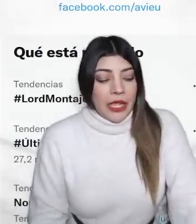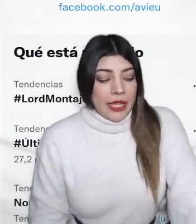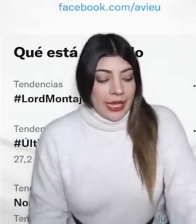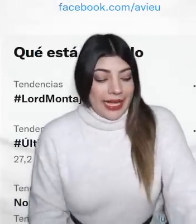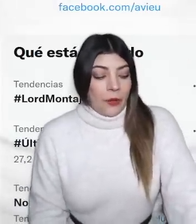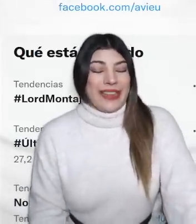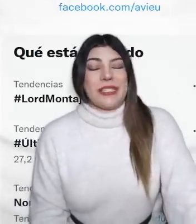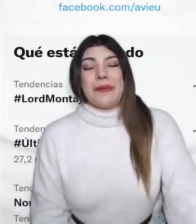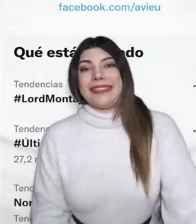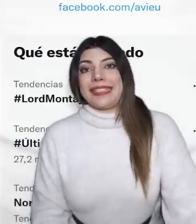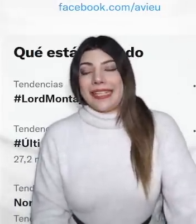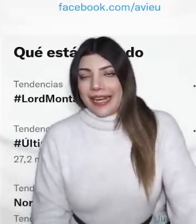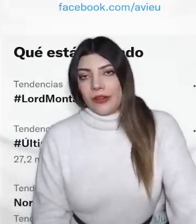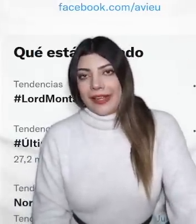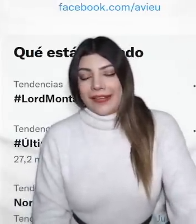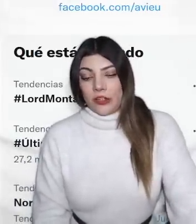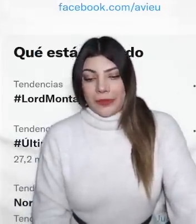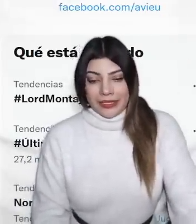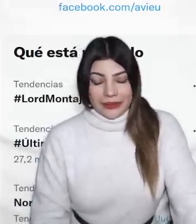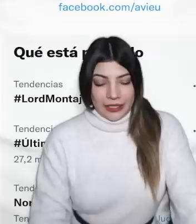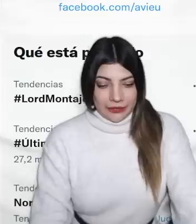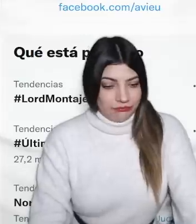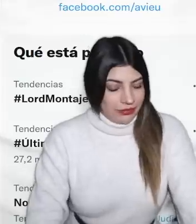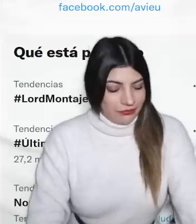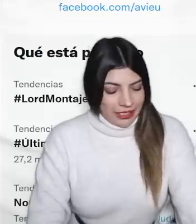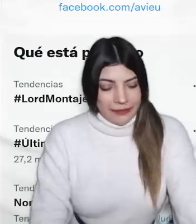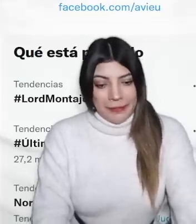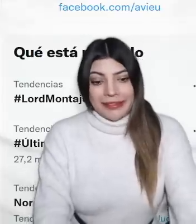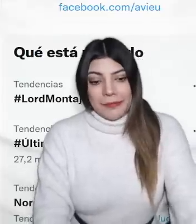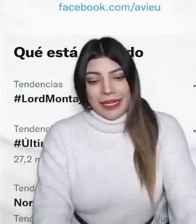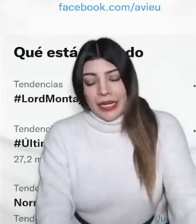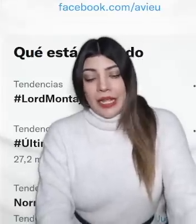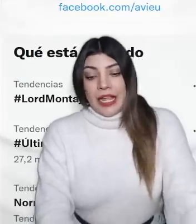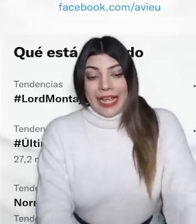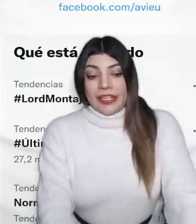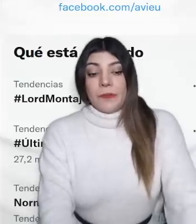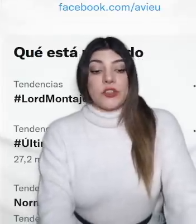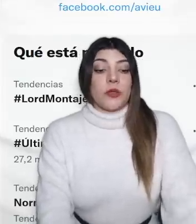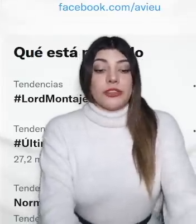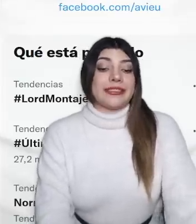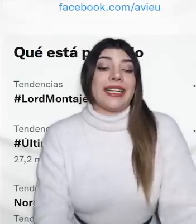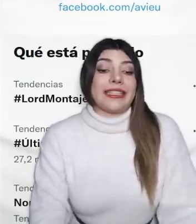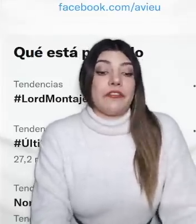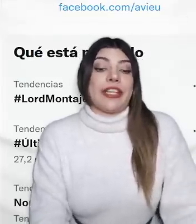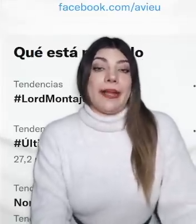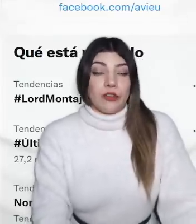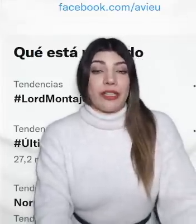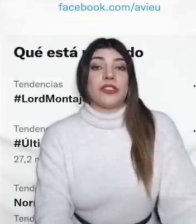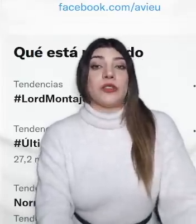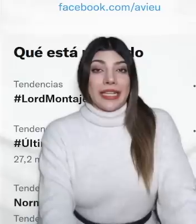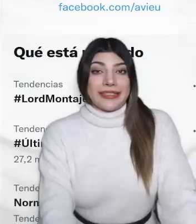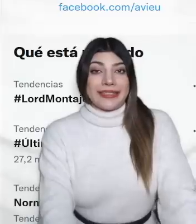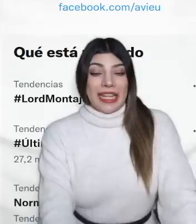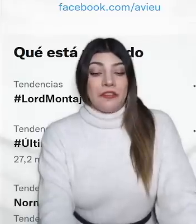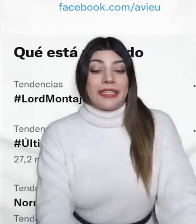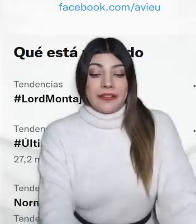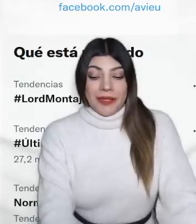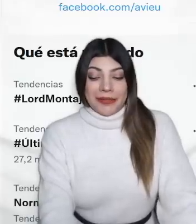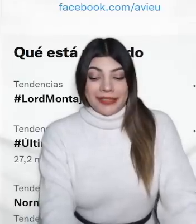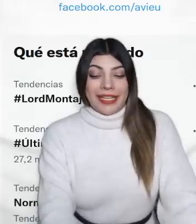puesto, la cual desprestigiaron, la dejaron ver terriblemente mal. Aquí vemos cómo se está ratificando que su